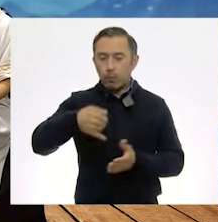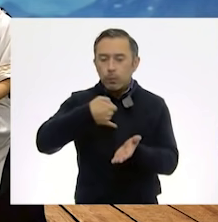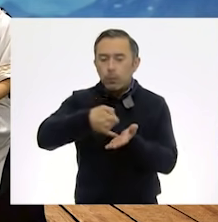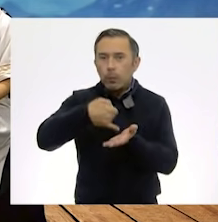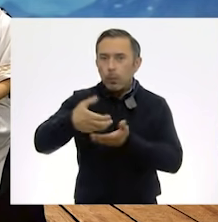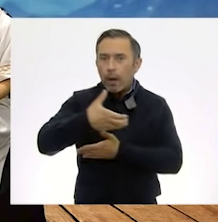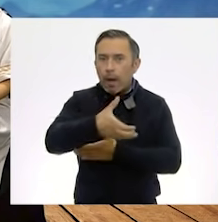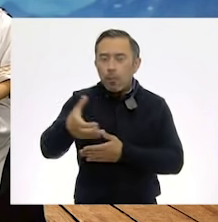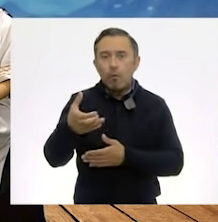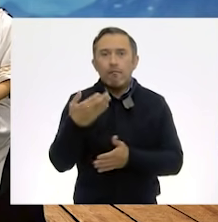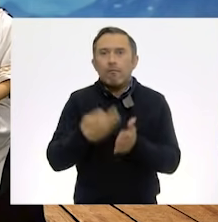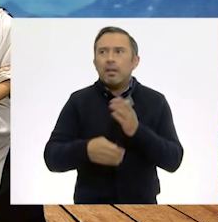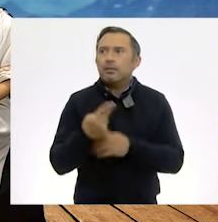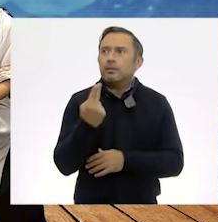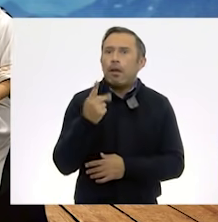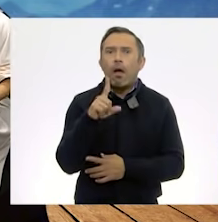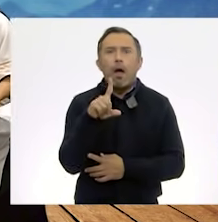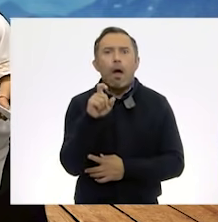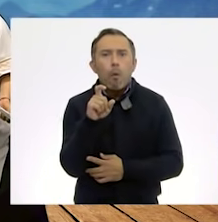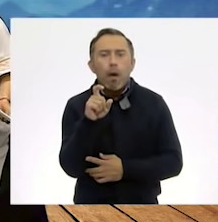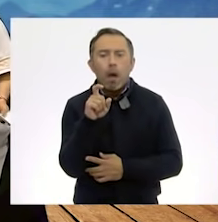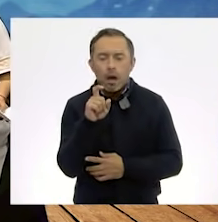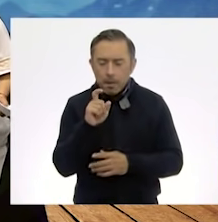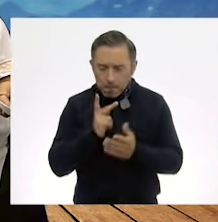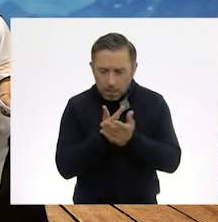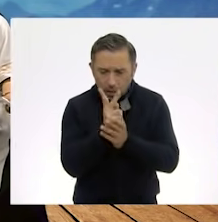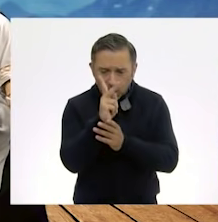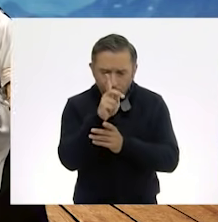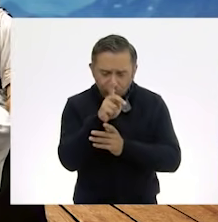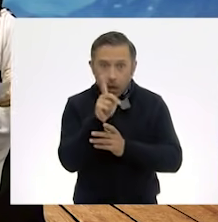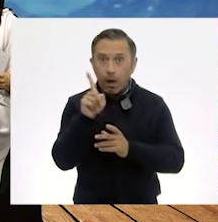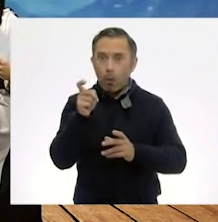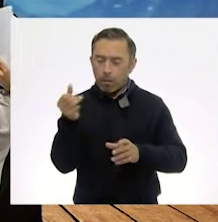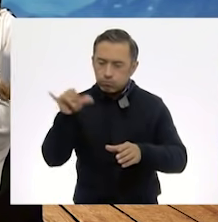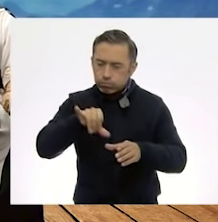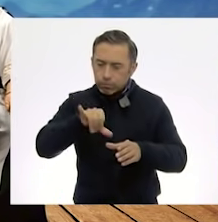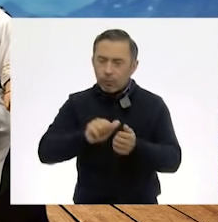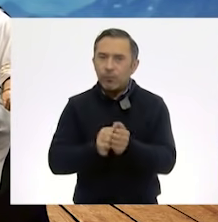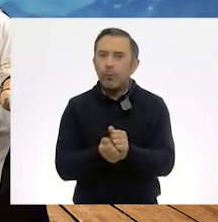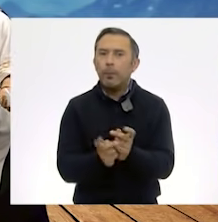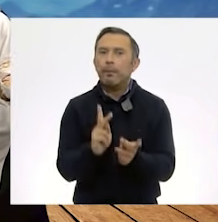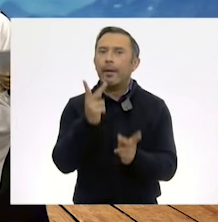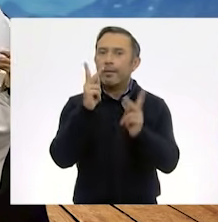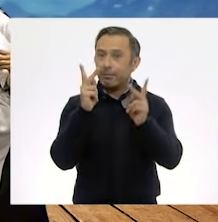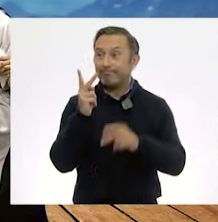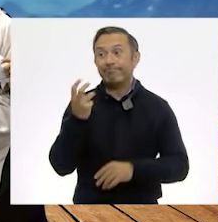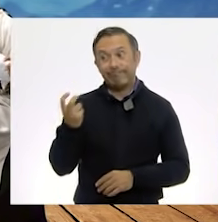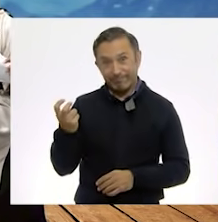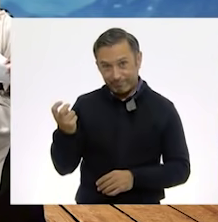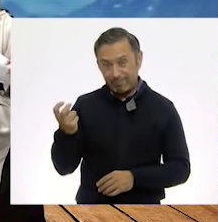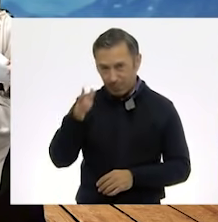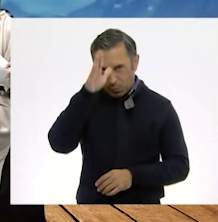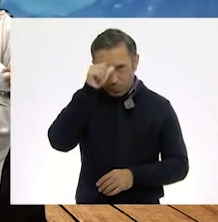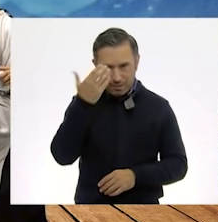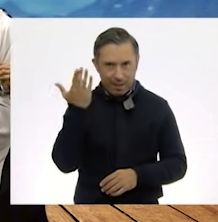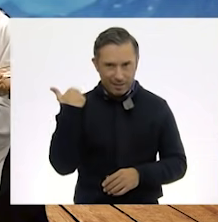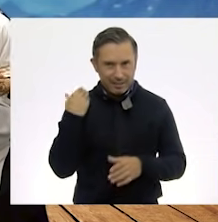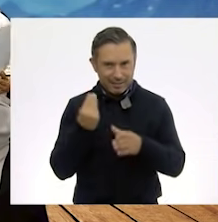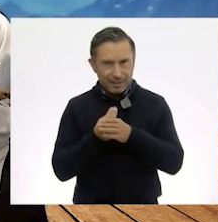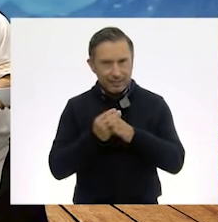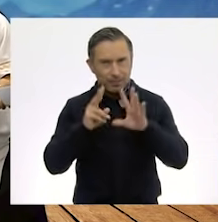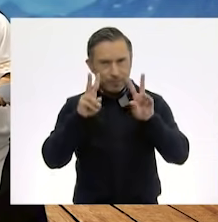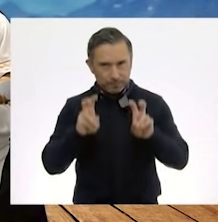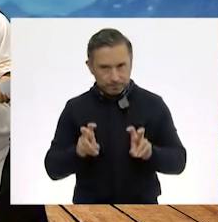plantar pues, lo que estaban cultivando. Así es, como bien recuerdas, de las civilizaciones anteriores que estudiamos,